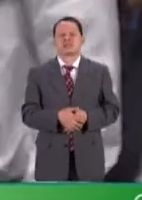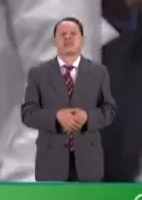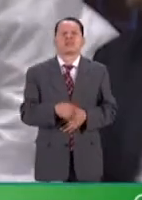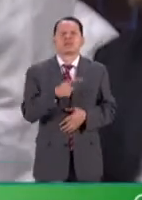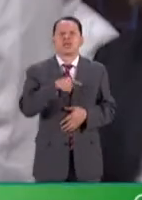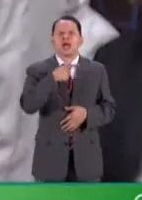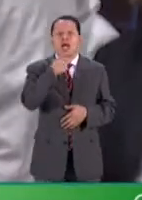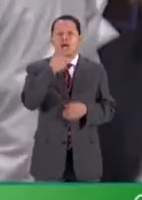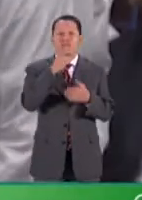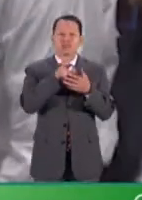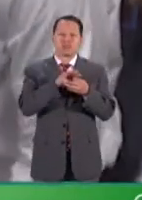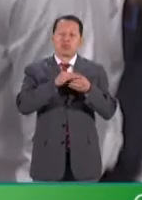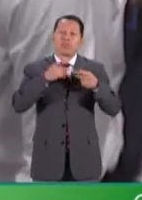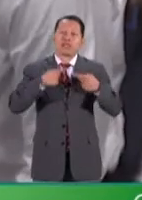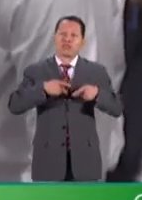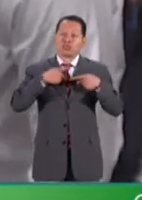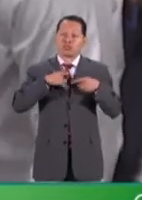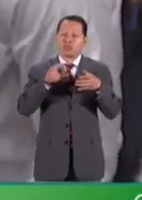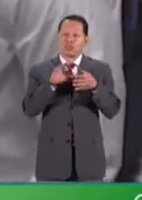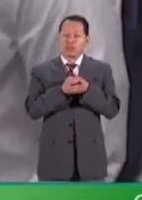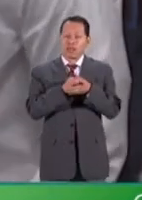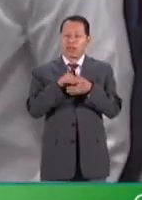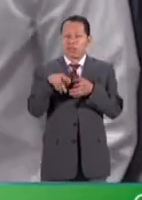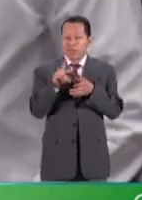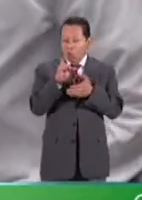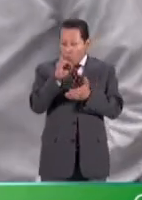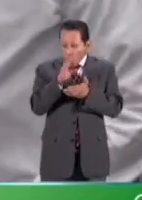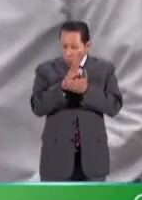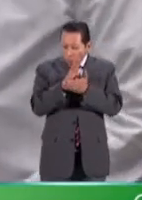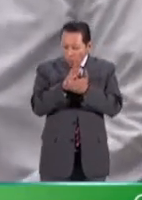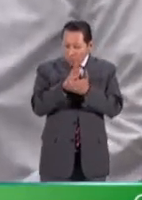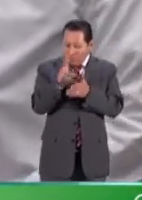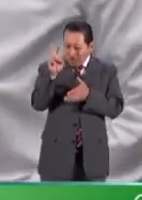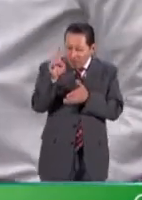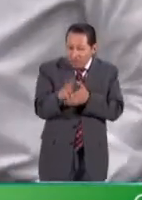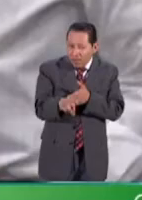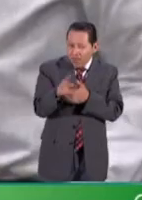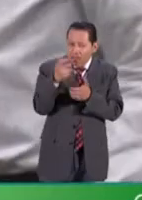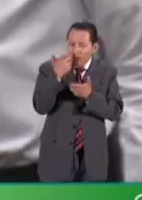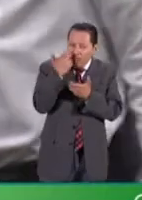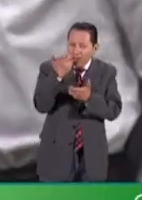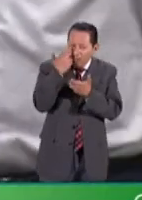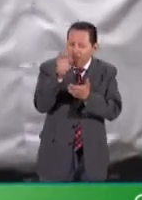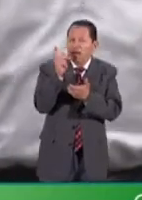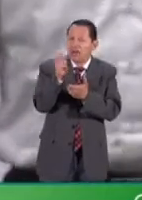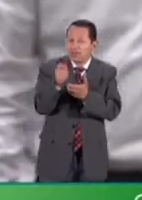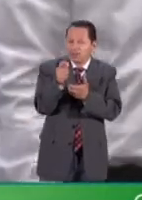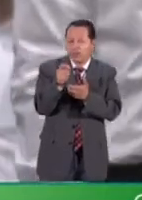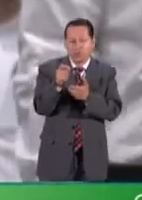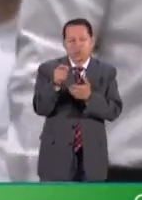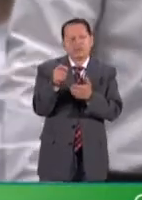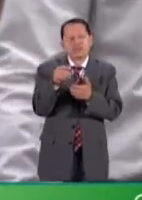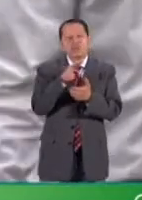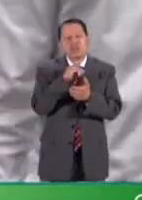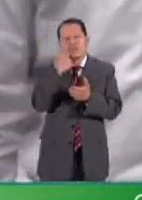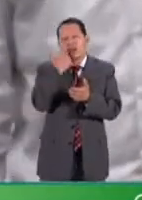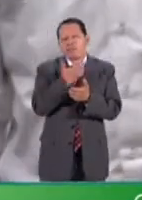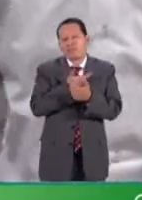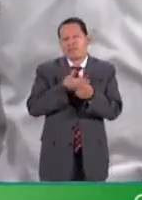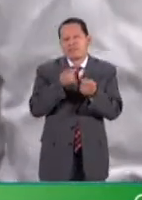presumen cercanos a la gente, pero la única cercanía que verdaderamente anhelan es la cercanía del poder